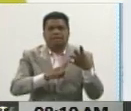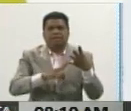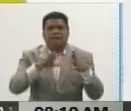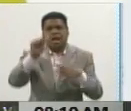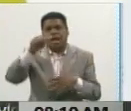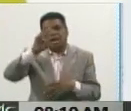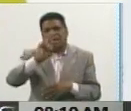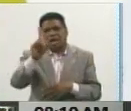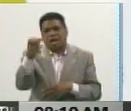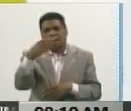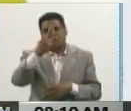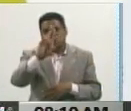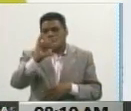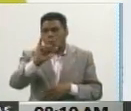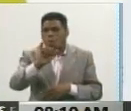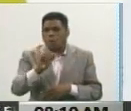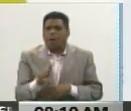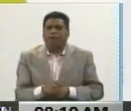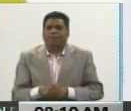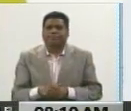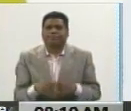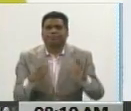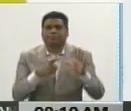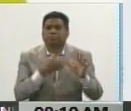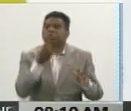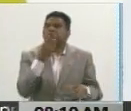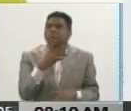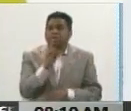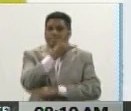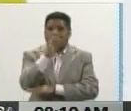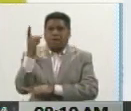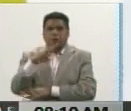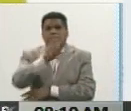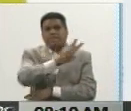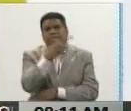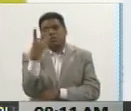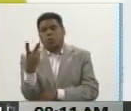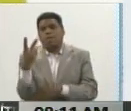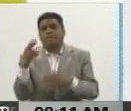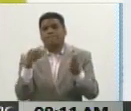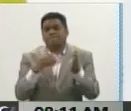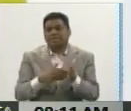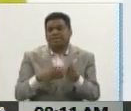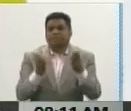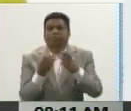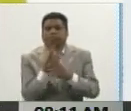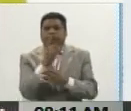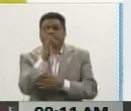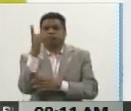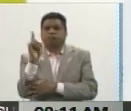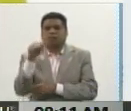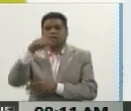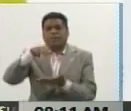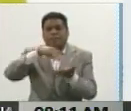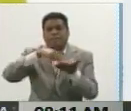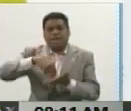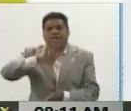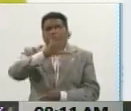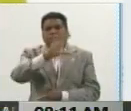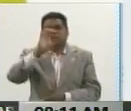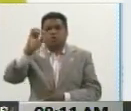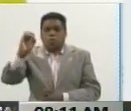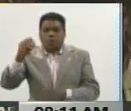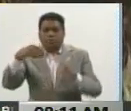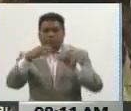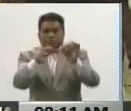con 26, pero con una densidad de árboles bien sustantiva, más de 22.000 plantas. y en el caso de Miranda con 50 hectáreas. ¿Qué